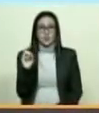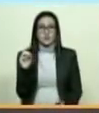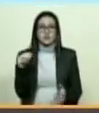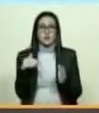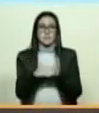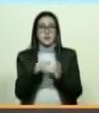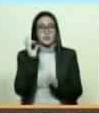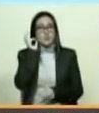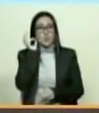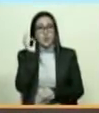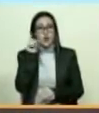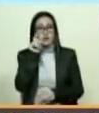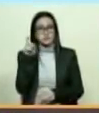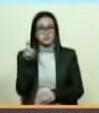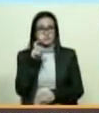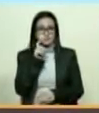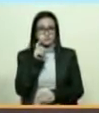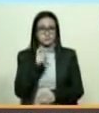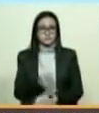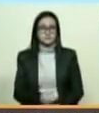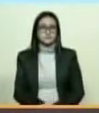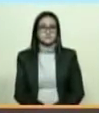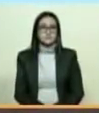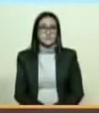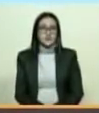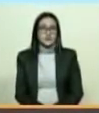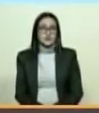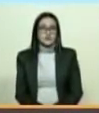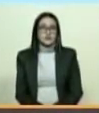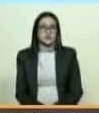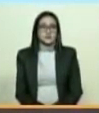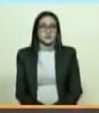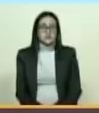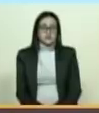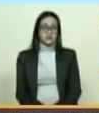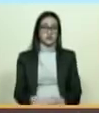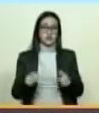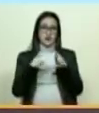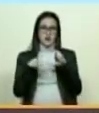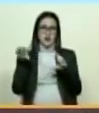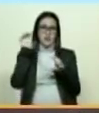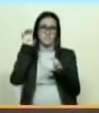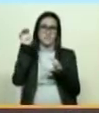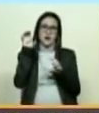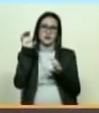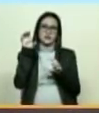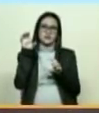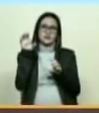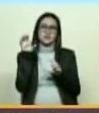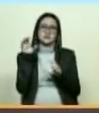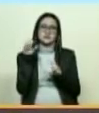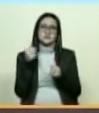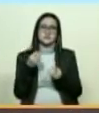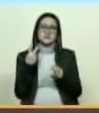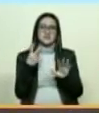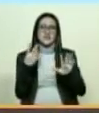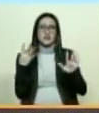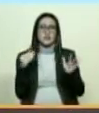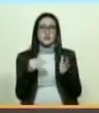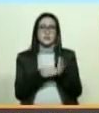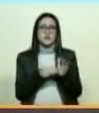350.000 mujeres a la fecha. Y por vía carnet de la patria se han beneficiado ya